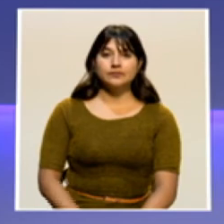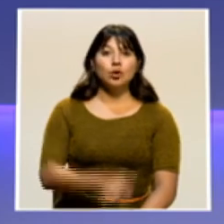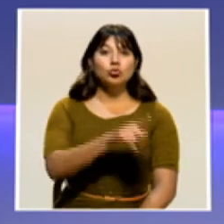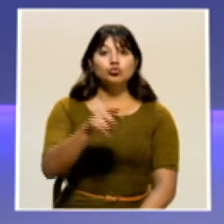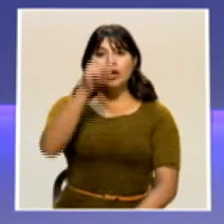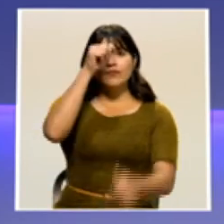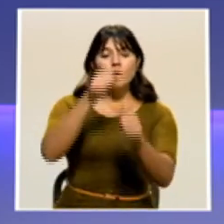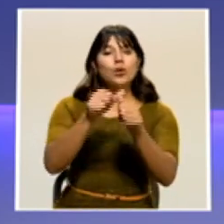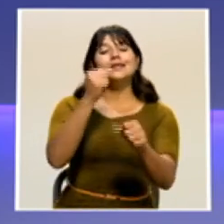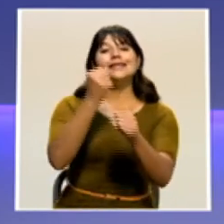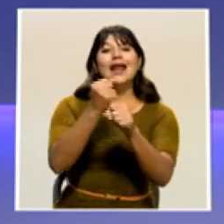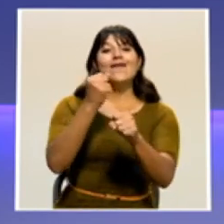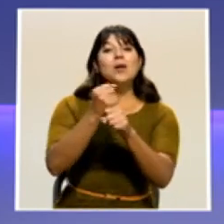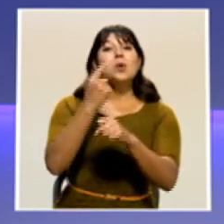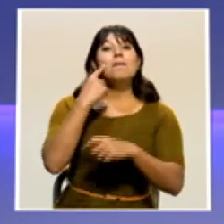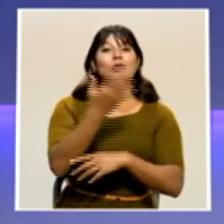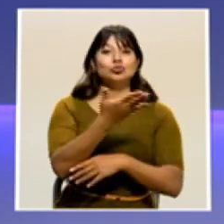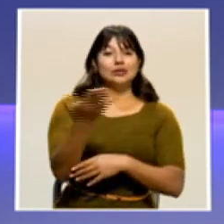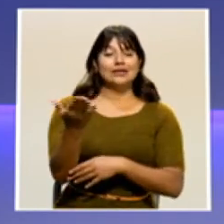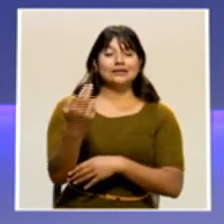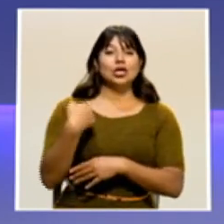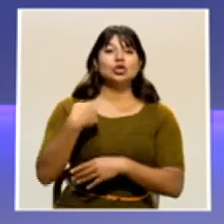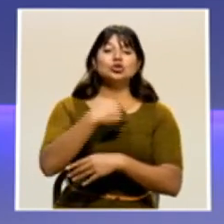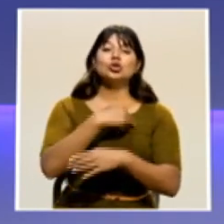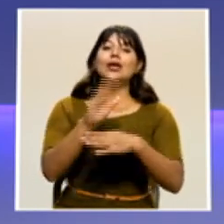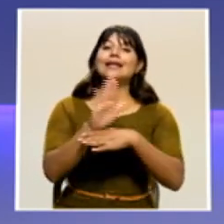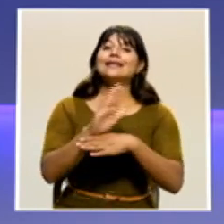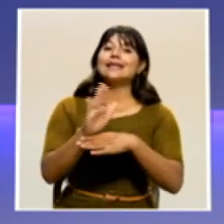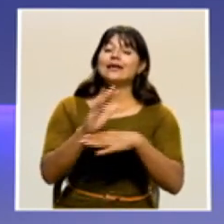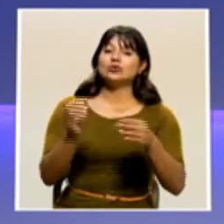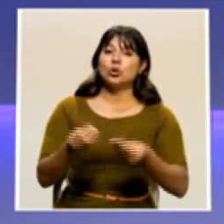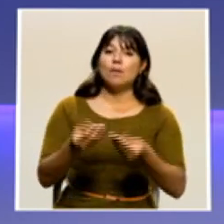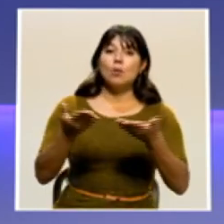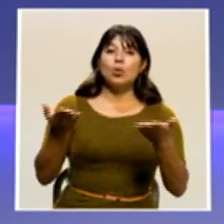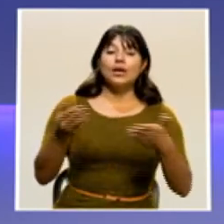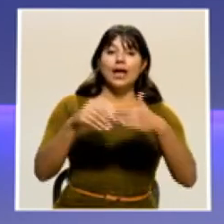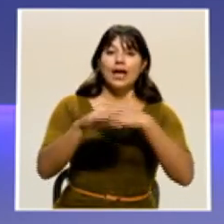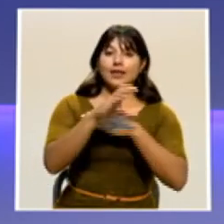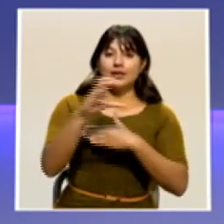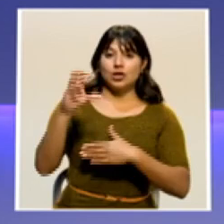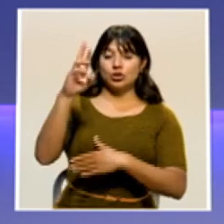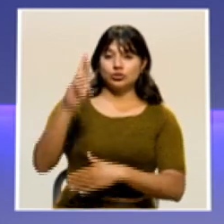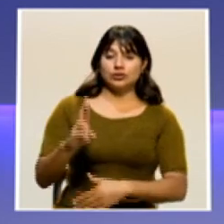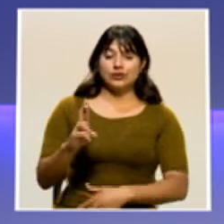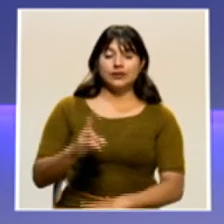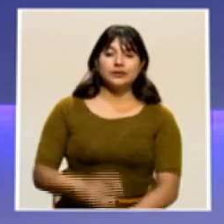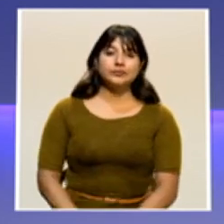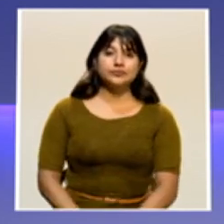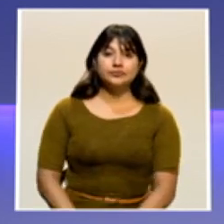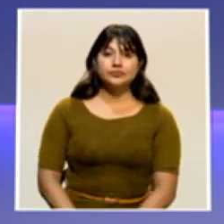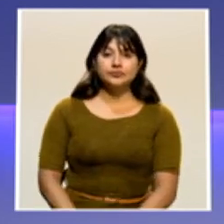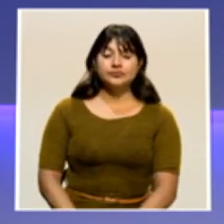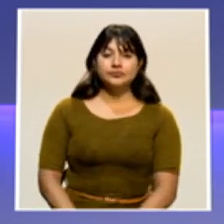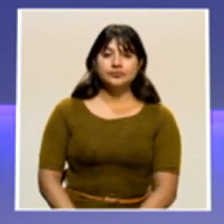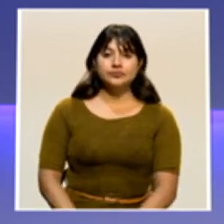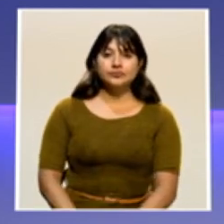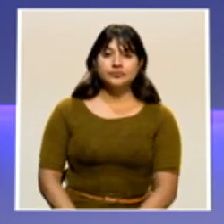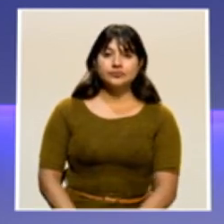Recuerde, trabajamos para usted. Somos la televisión pública de Costa Rica.